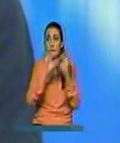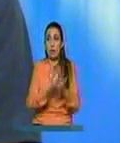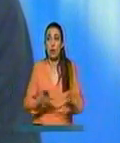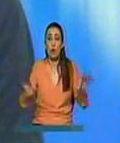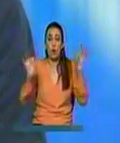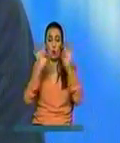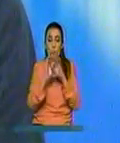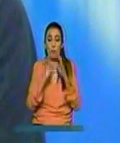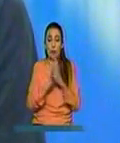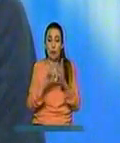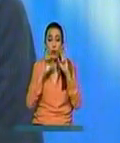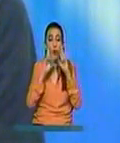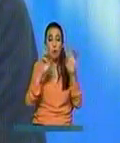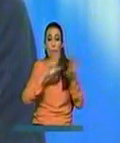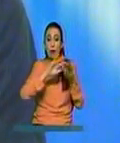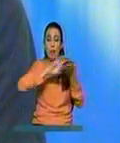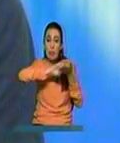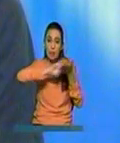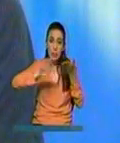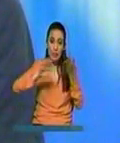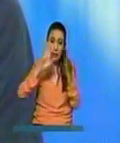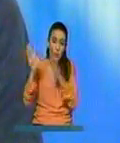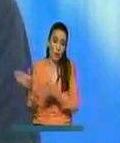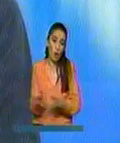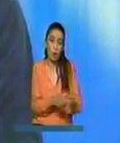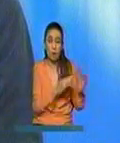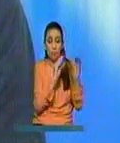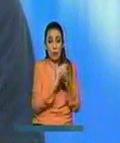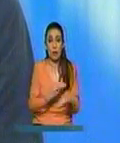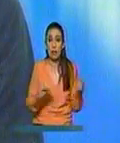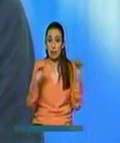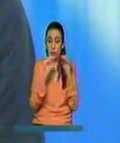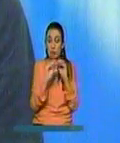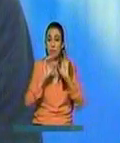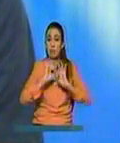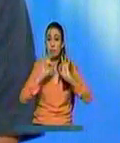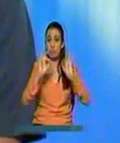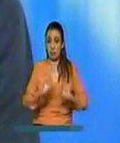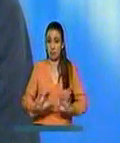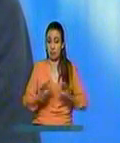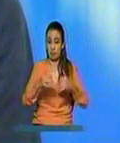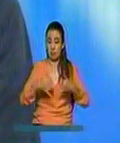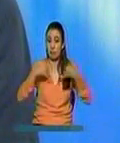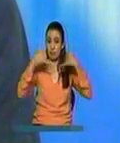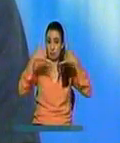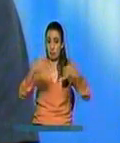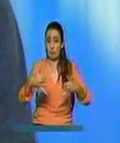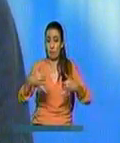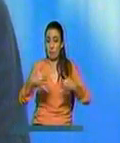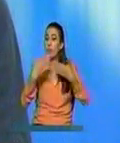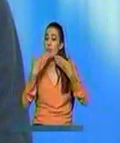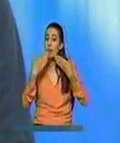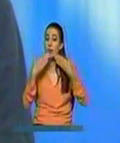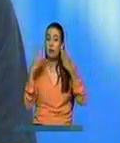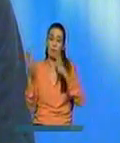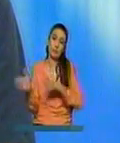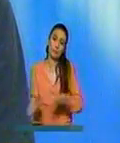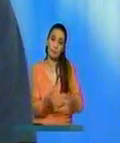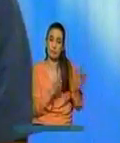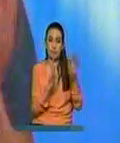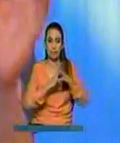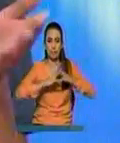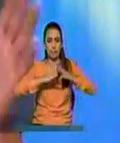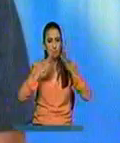quitarte reconocibilidad de tu marca, especialmente en un sector premium, que es un sector que valora mucho su marca. O sea, en cerveza artesanal, tú compras